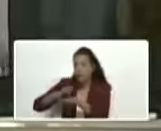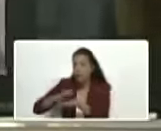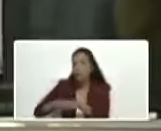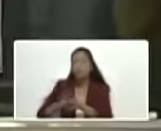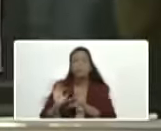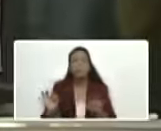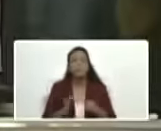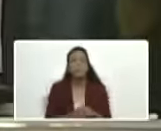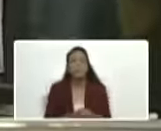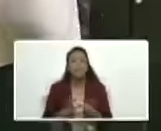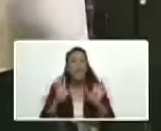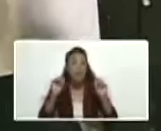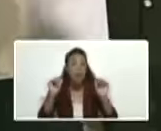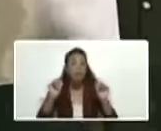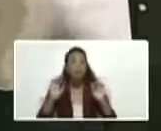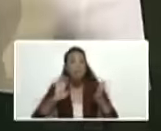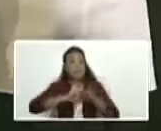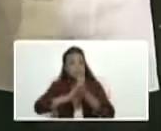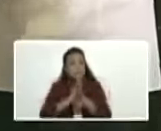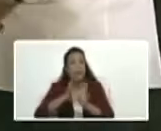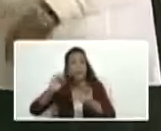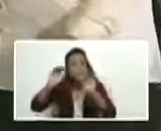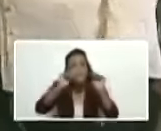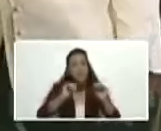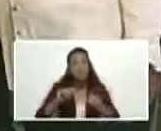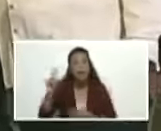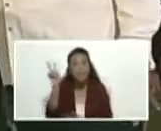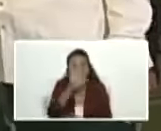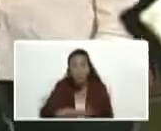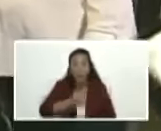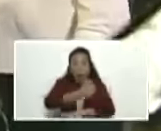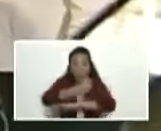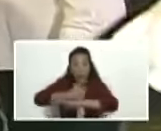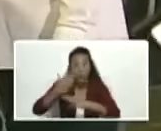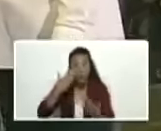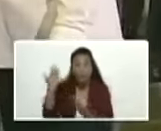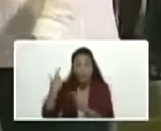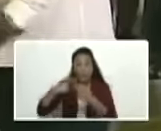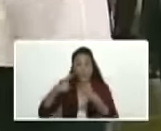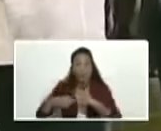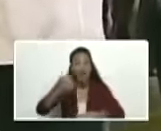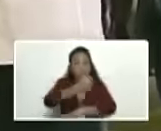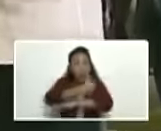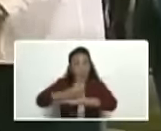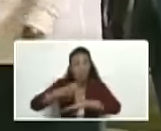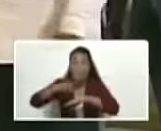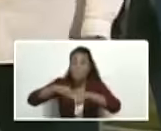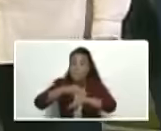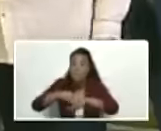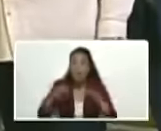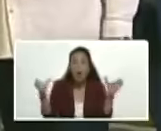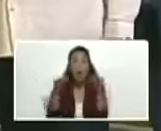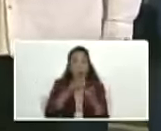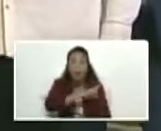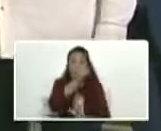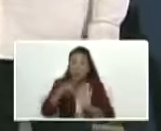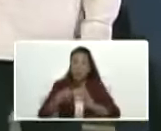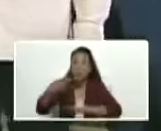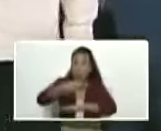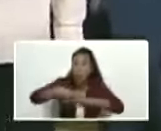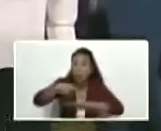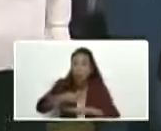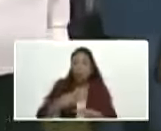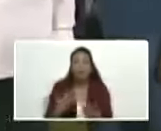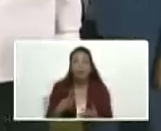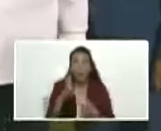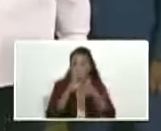Gustavo Petro. Se despide de la comitiva venezolana que está acá presente, los distintos ministros del gabinete ejecutivo y también la